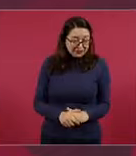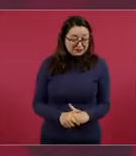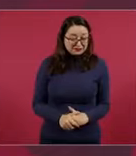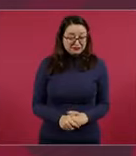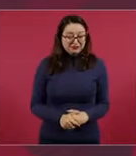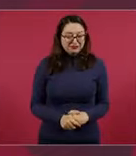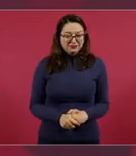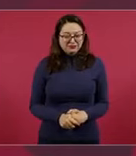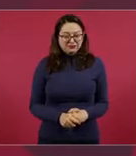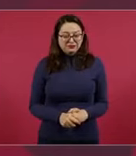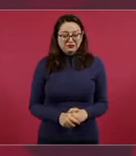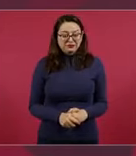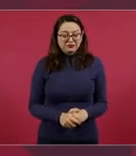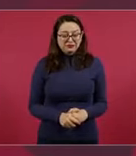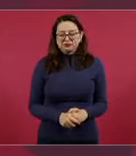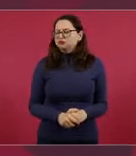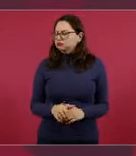Y